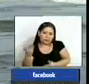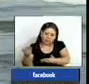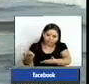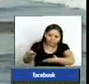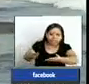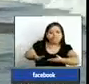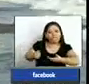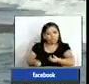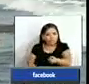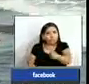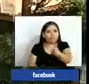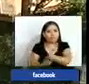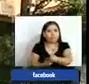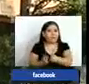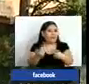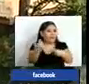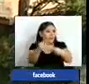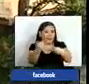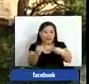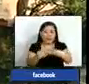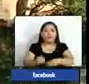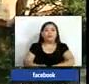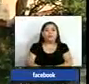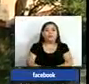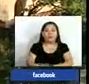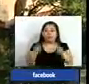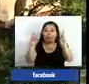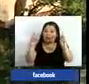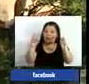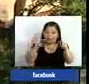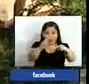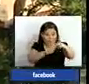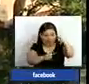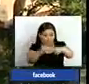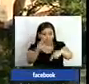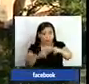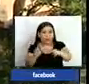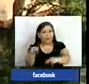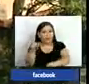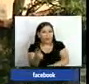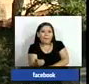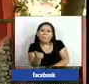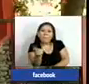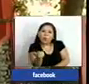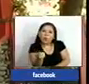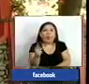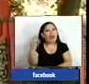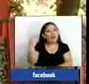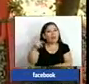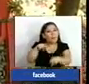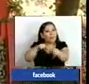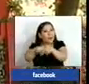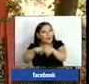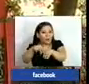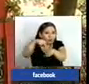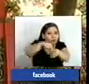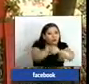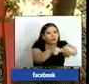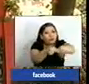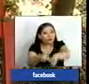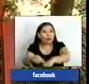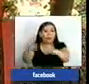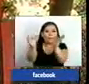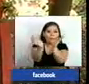fuerte desde varios puntos. Esta infraestructura iba a estar lista para el campeonato mundial de surf que venía el 9 de